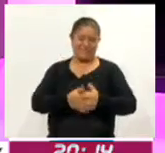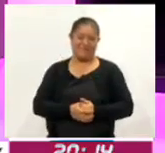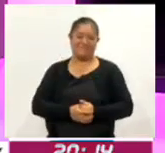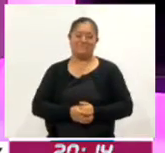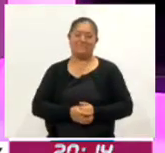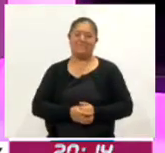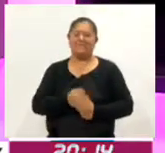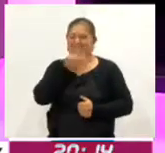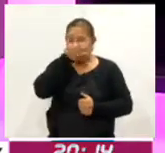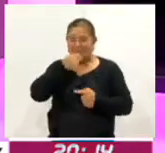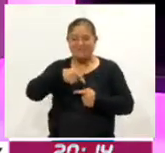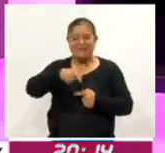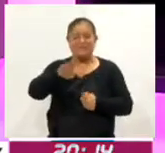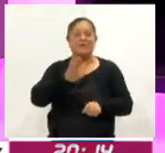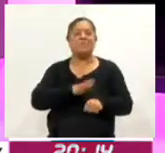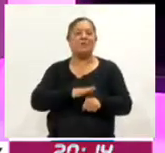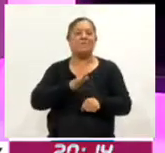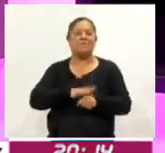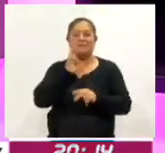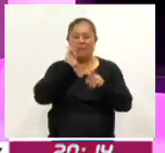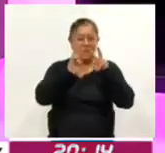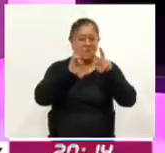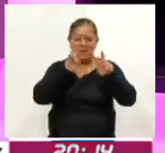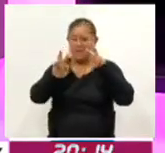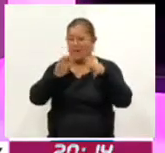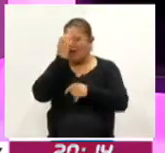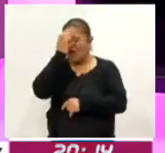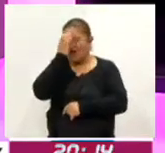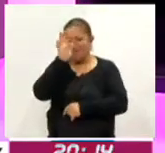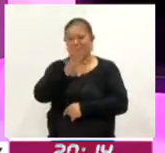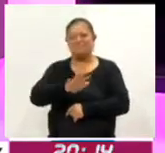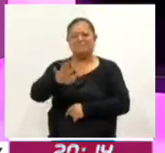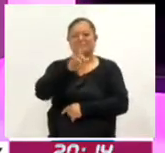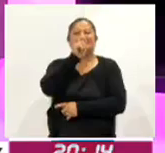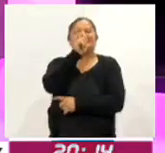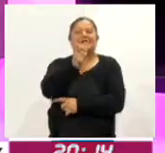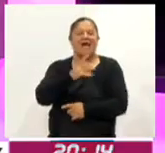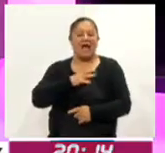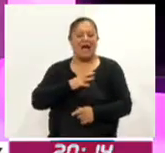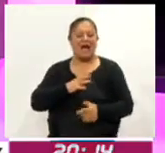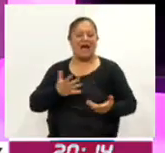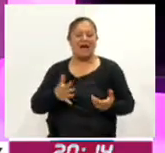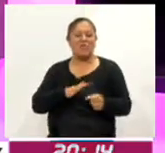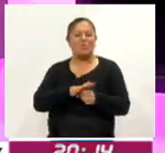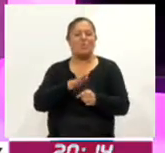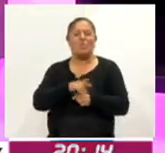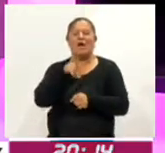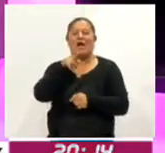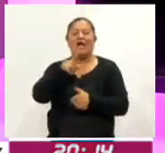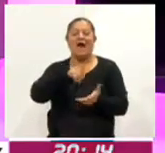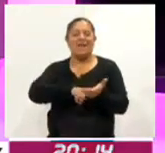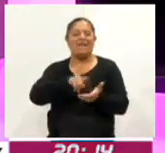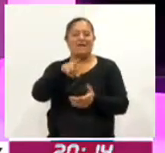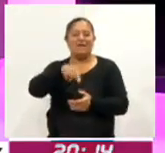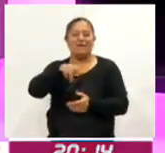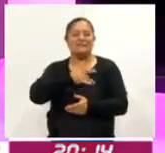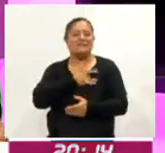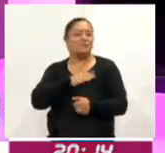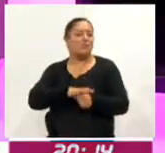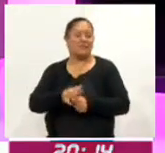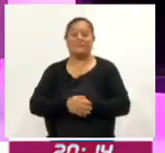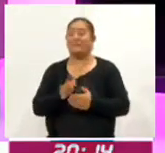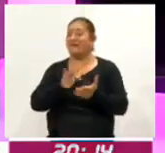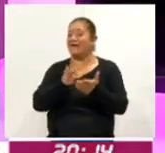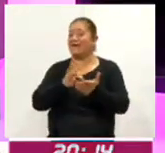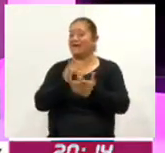unos momentitos más continuaremos conociendo cómo se está llevando a cabo este aniversario. Muchas gracias a nuestra